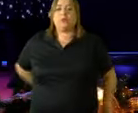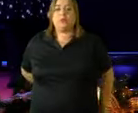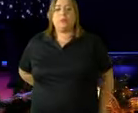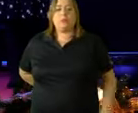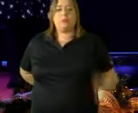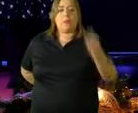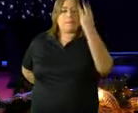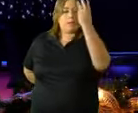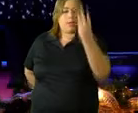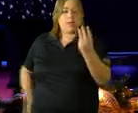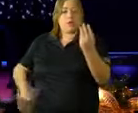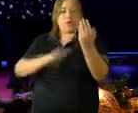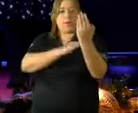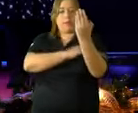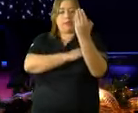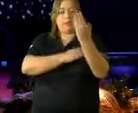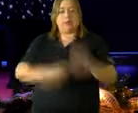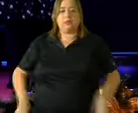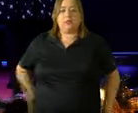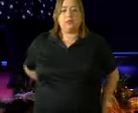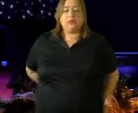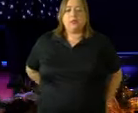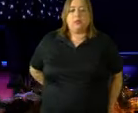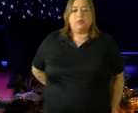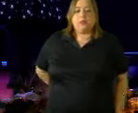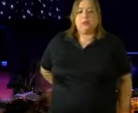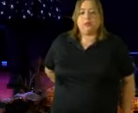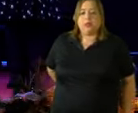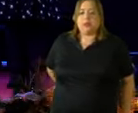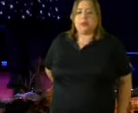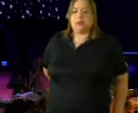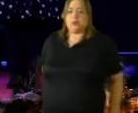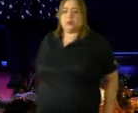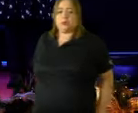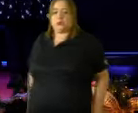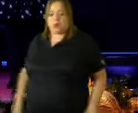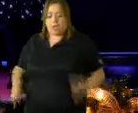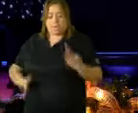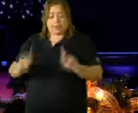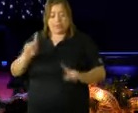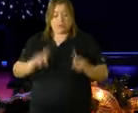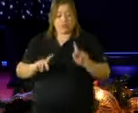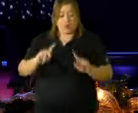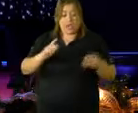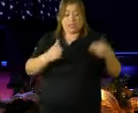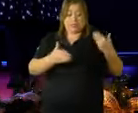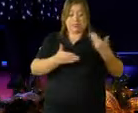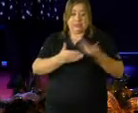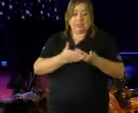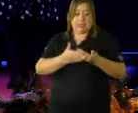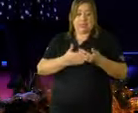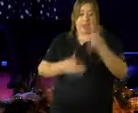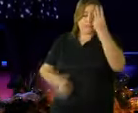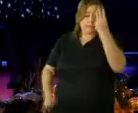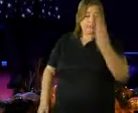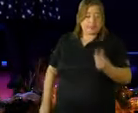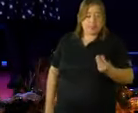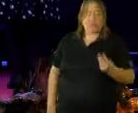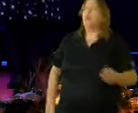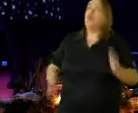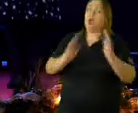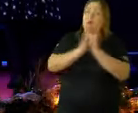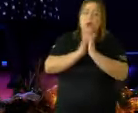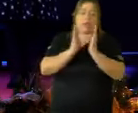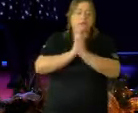mañana siempre hay tabernáculo, hermano, ese remanente que viene aquí los miércoles los cubre a todos, usted no tiene